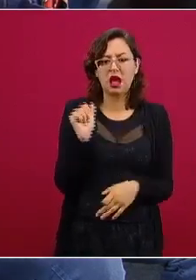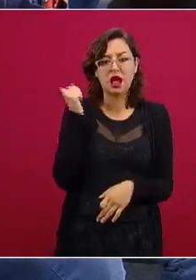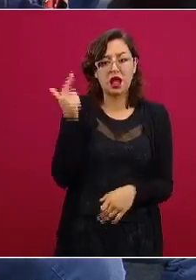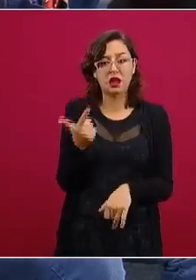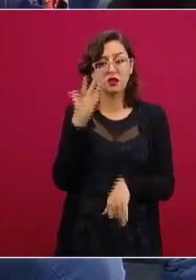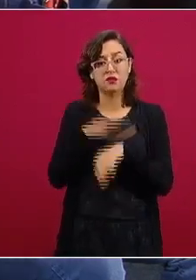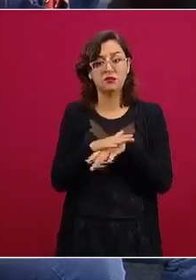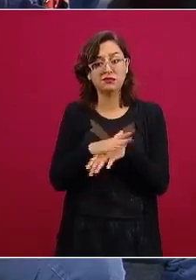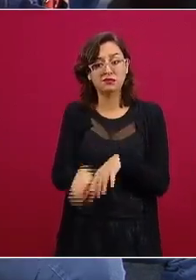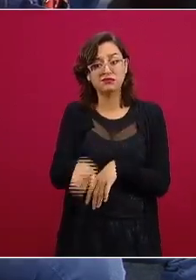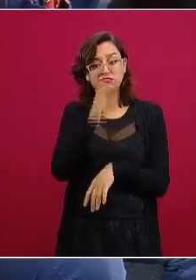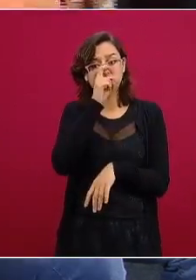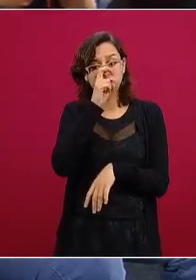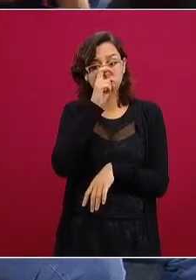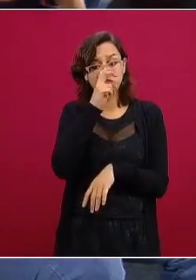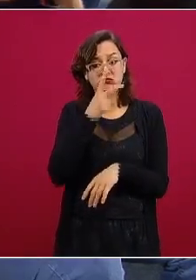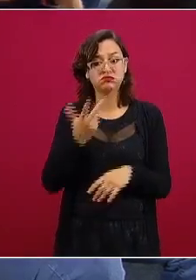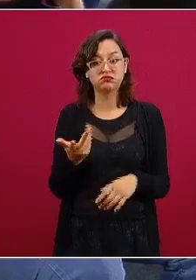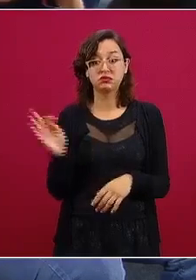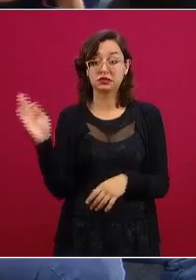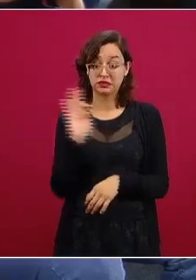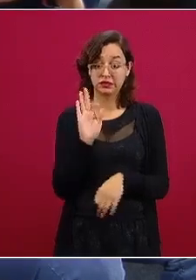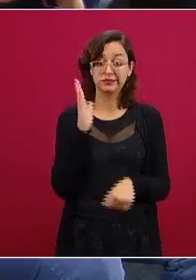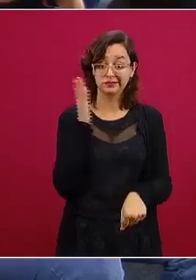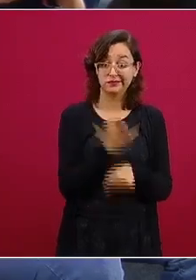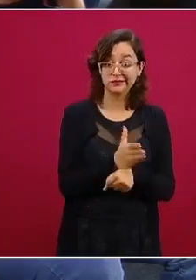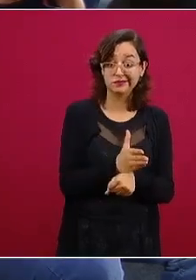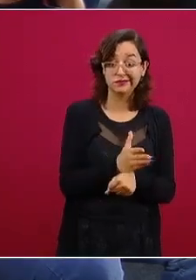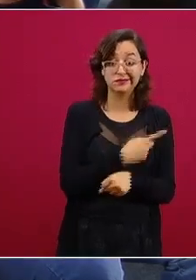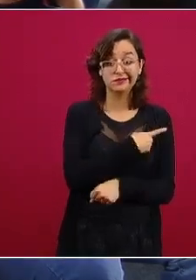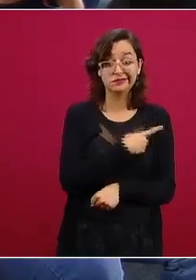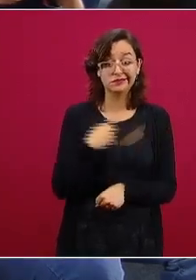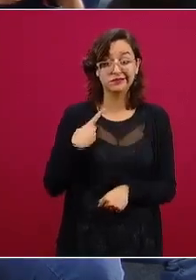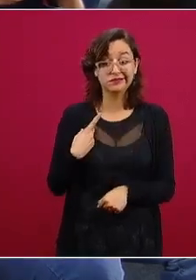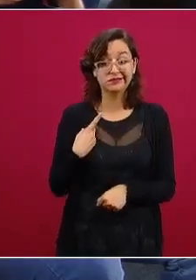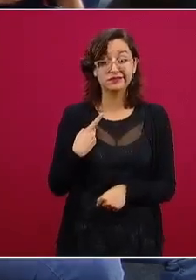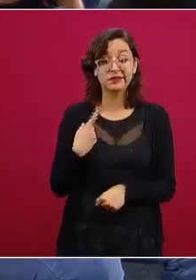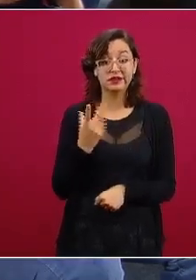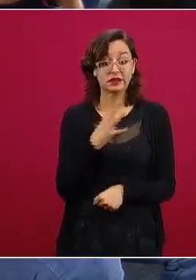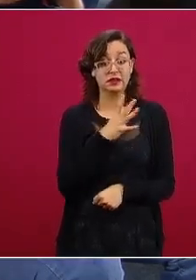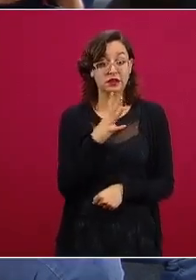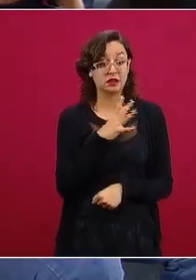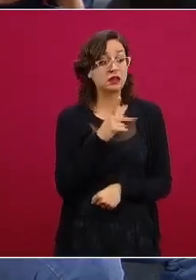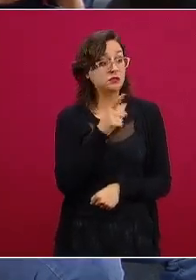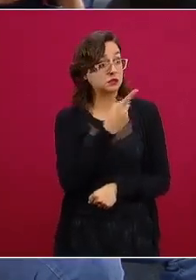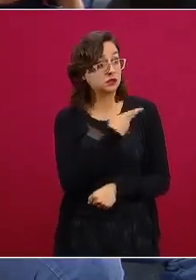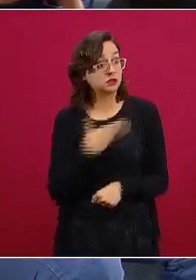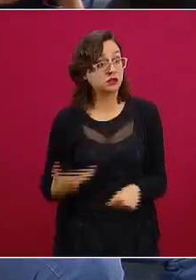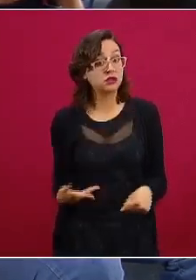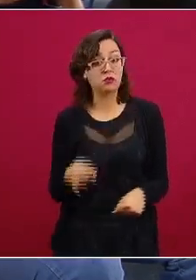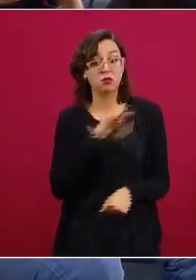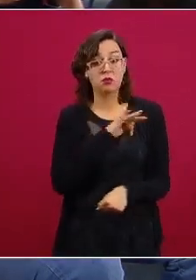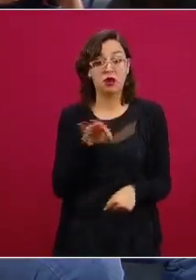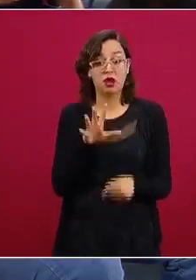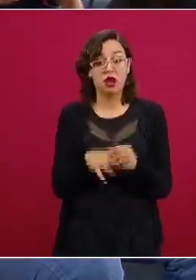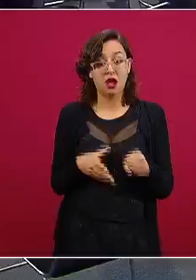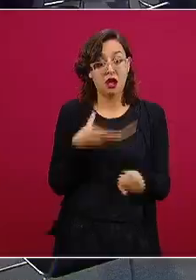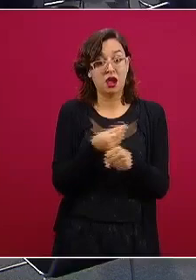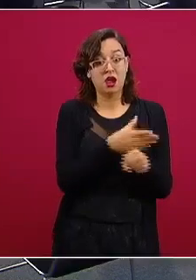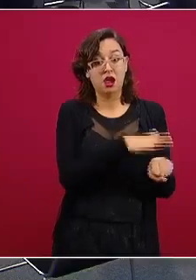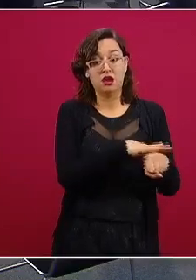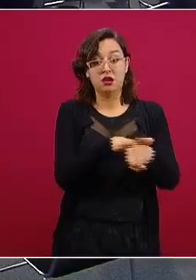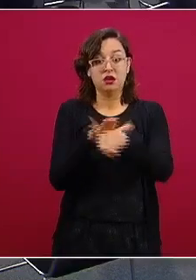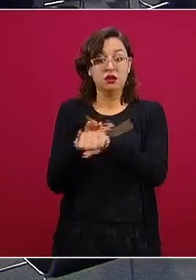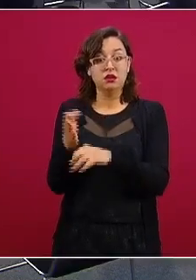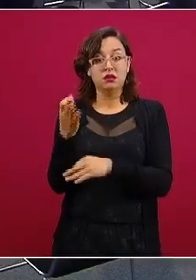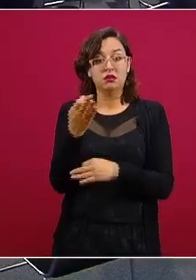más restrictiva, coercitiva, que se tenga que aplicar? Ahí no sé si el presidente también nos puede hacer un comentario, un llamado